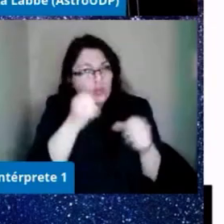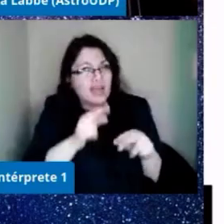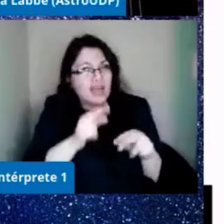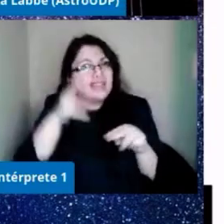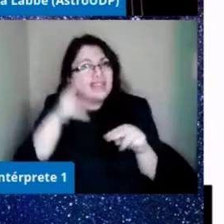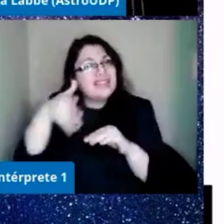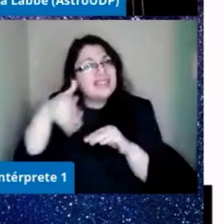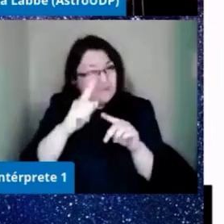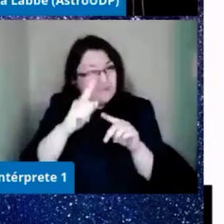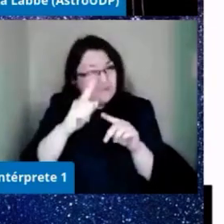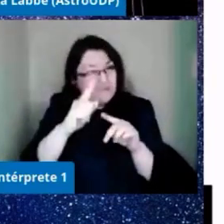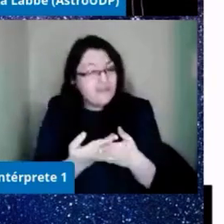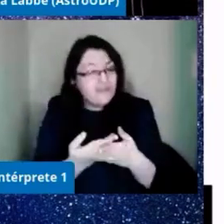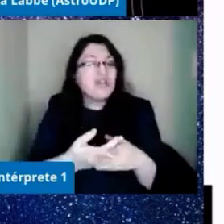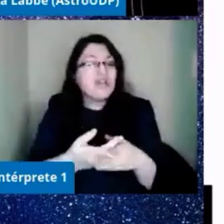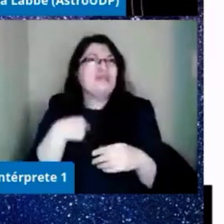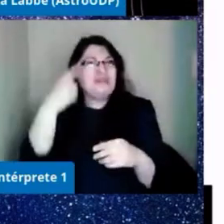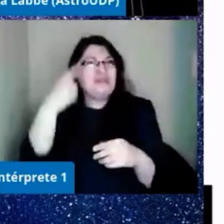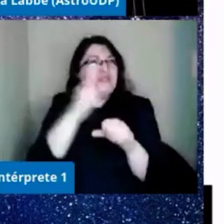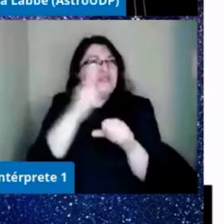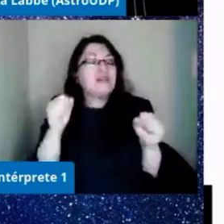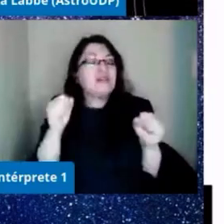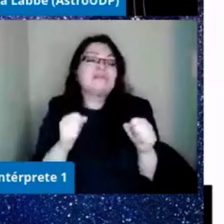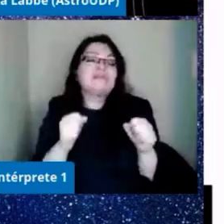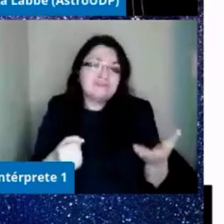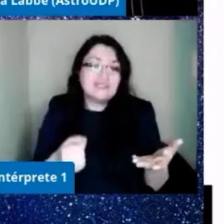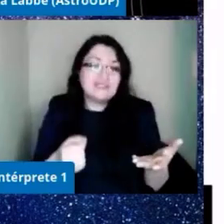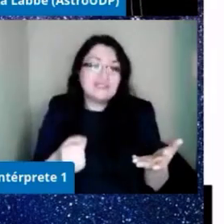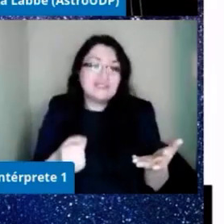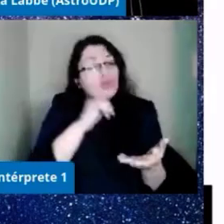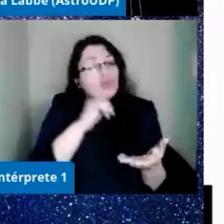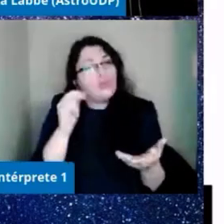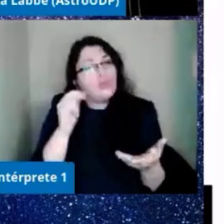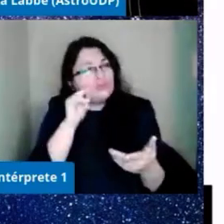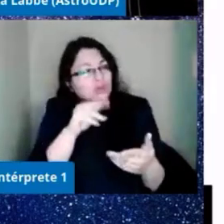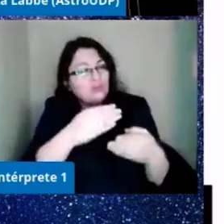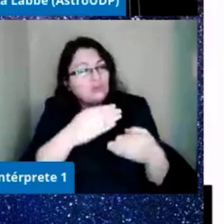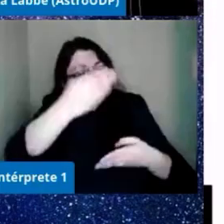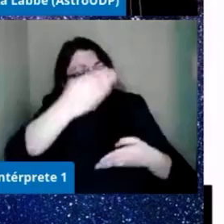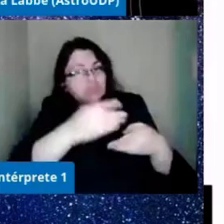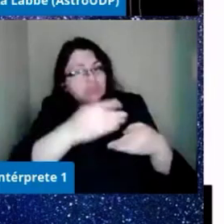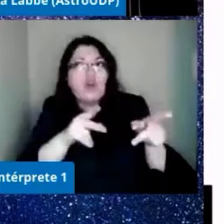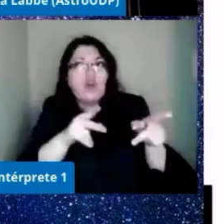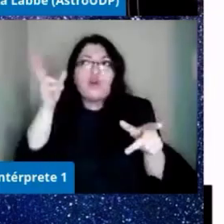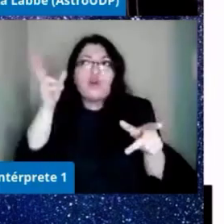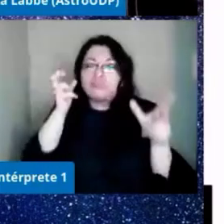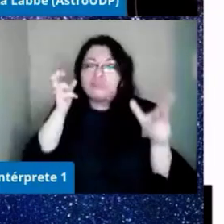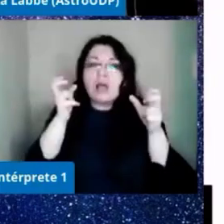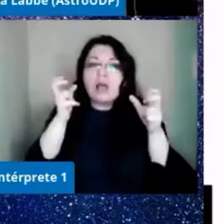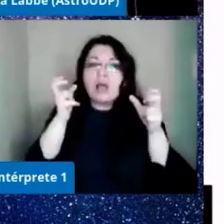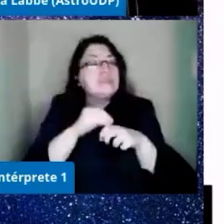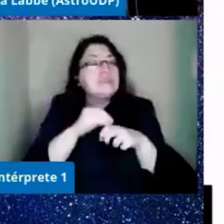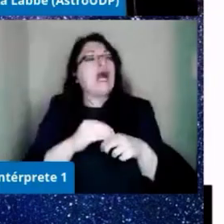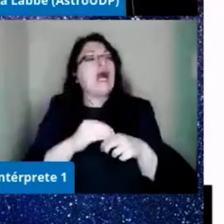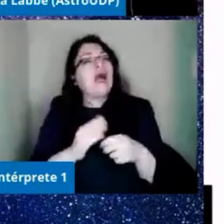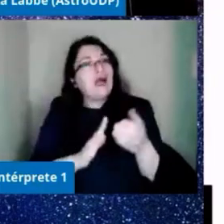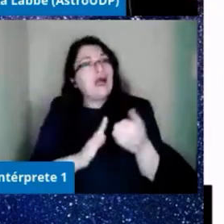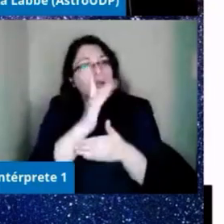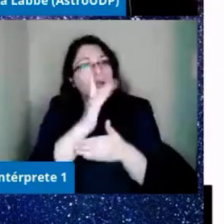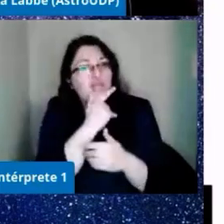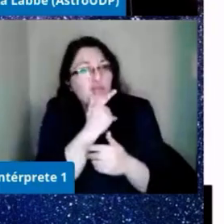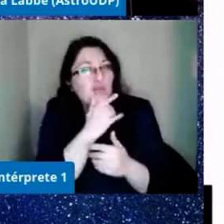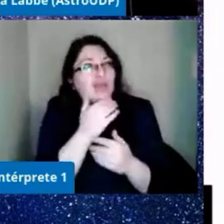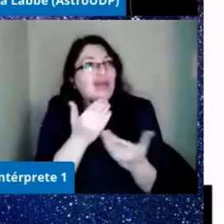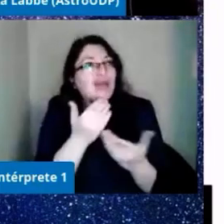vez. Pero luego, escuchar estas noticias hace que, bueno, surja la duda, surja la inquietud y también empiece